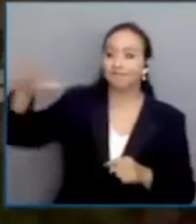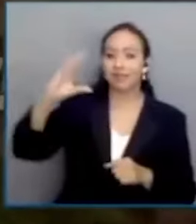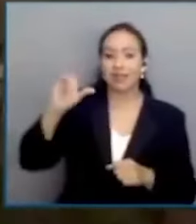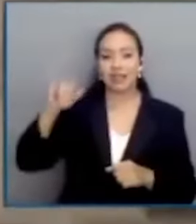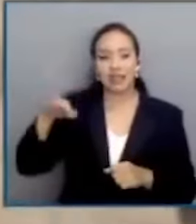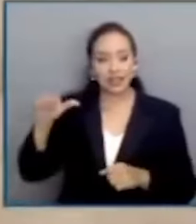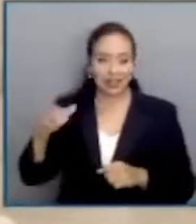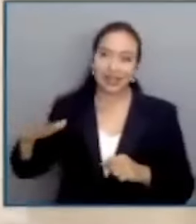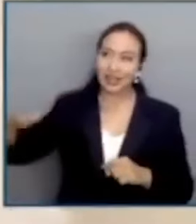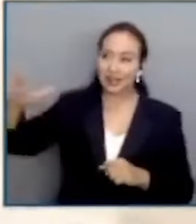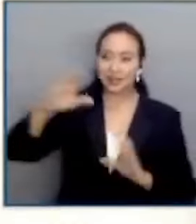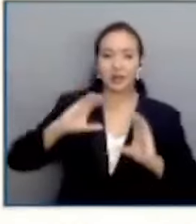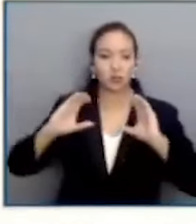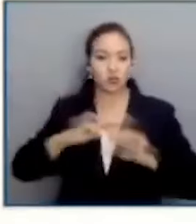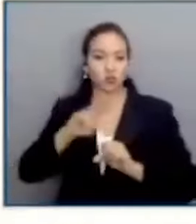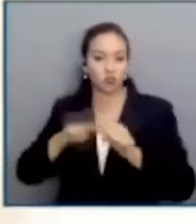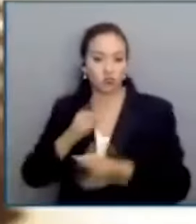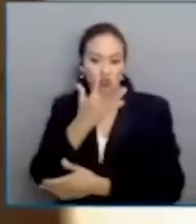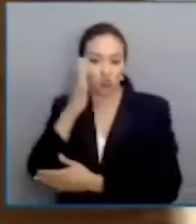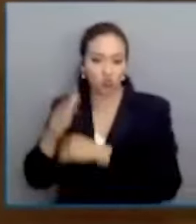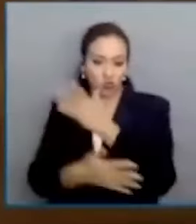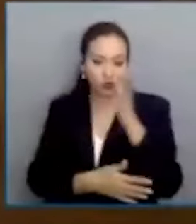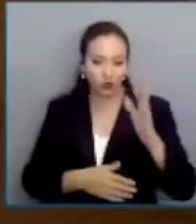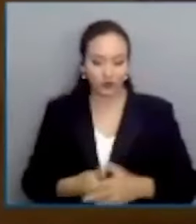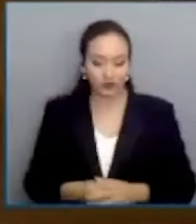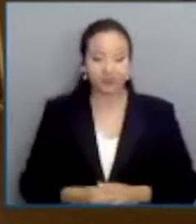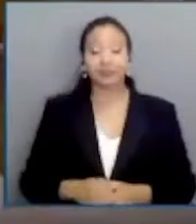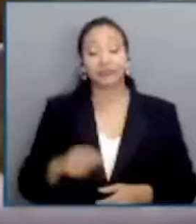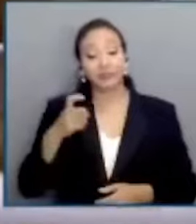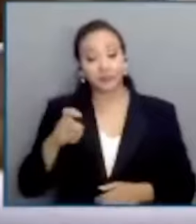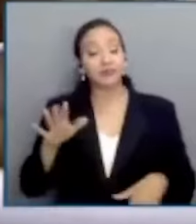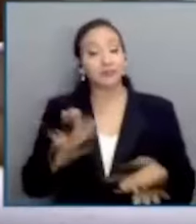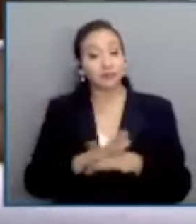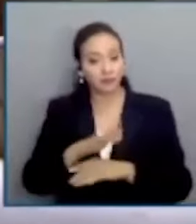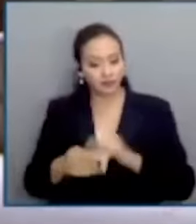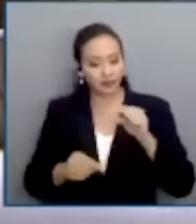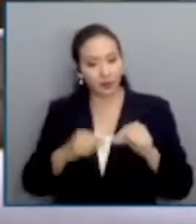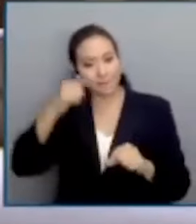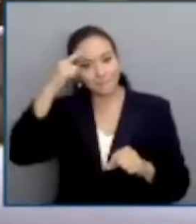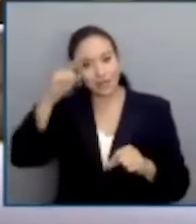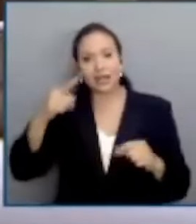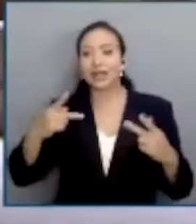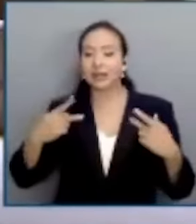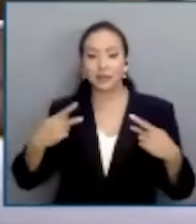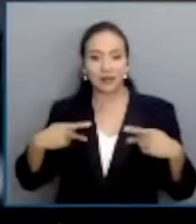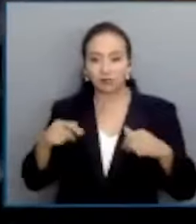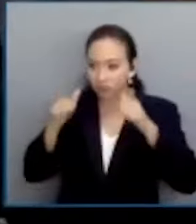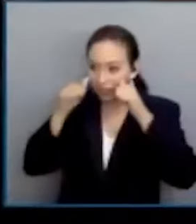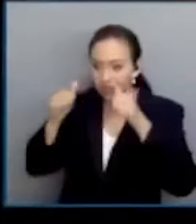jurisprudencia de la Suprema Corte de Justicia de la Nación ha evolucionado hasta centrar la protección de la naturaleza en su valor